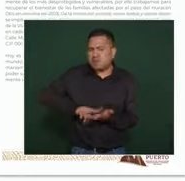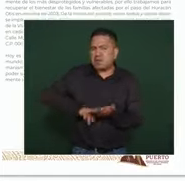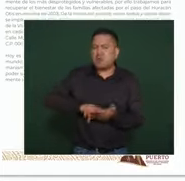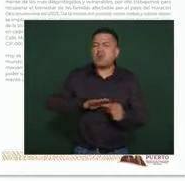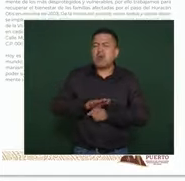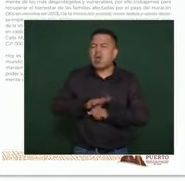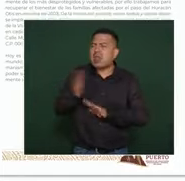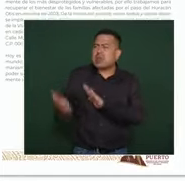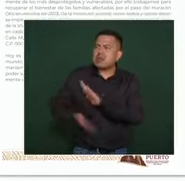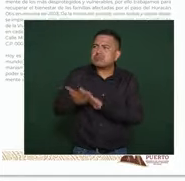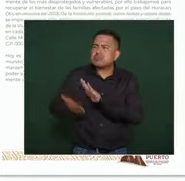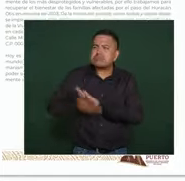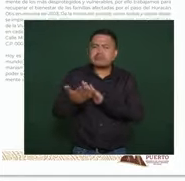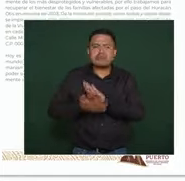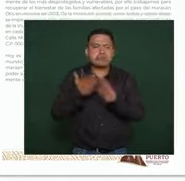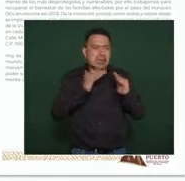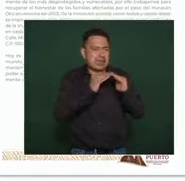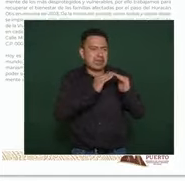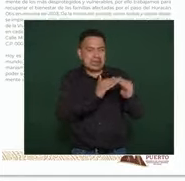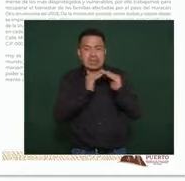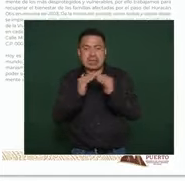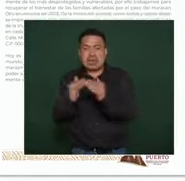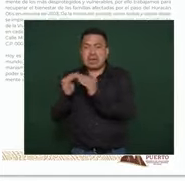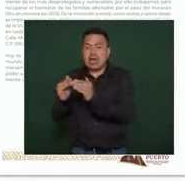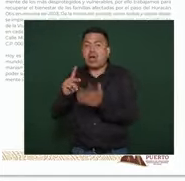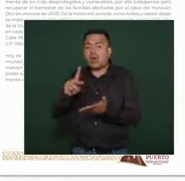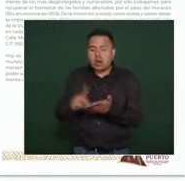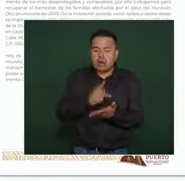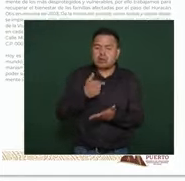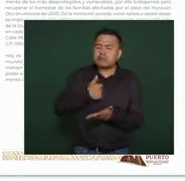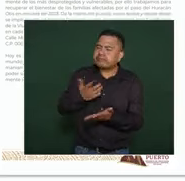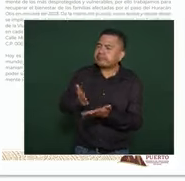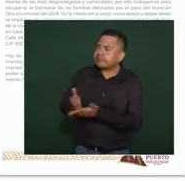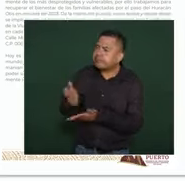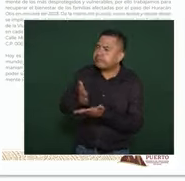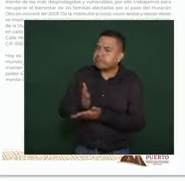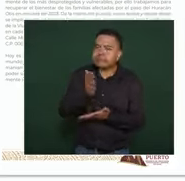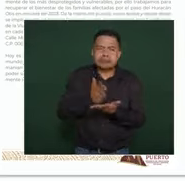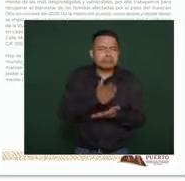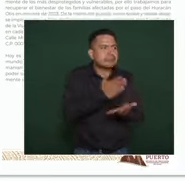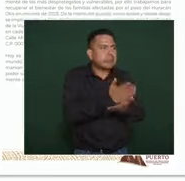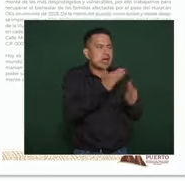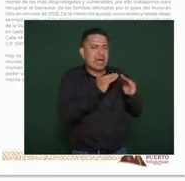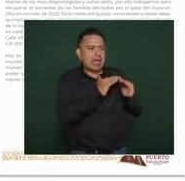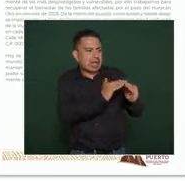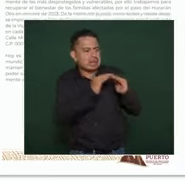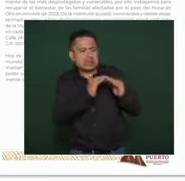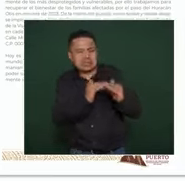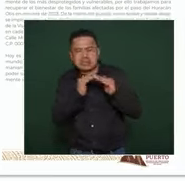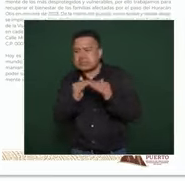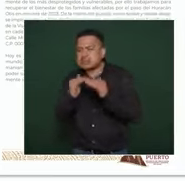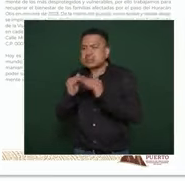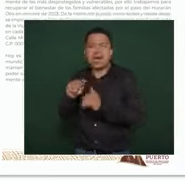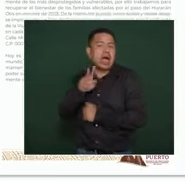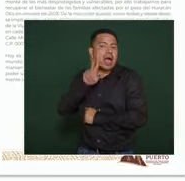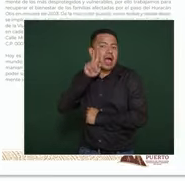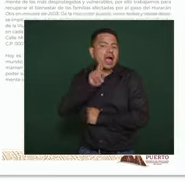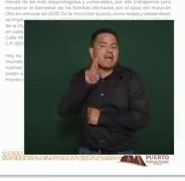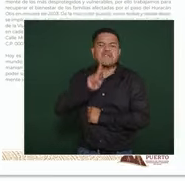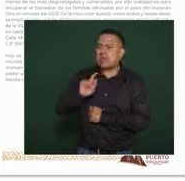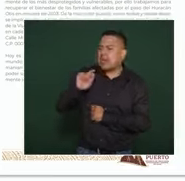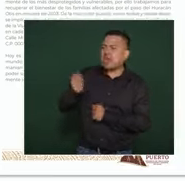la reconstrucción de las viviendas. Hemos ido nuevamente casa por casa a ver cómo